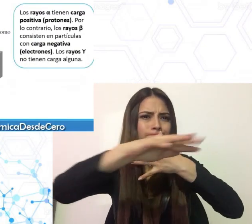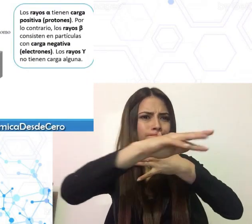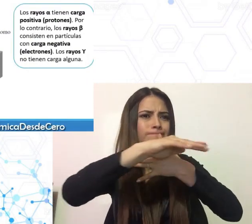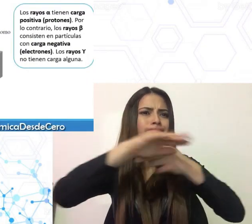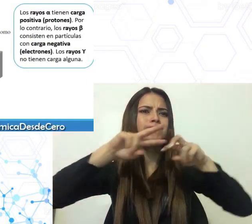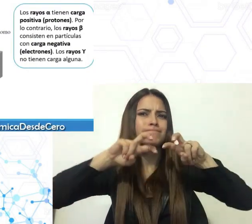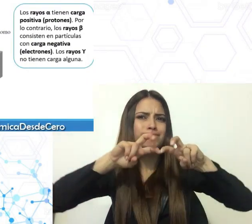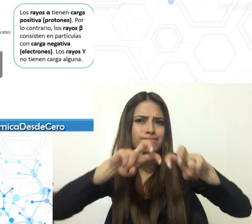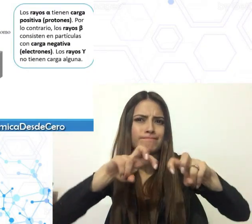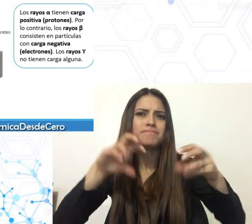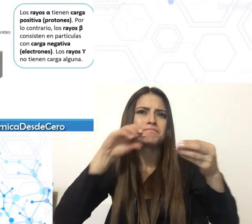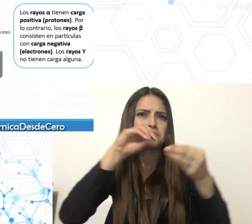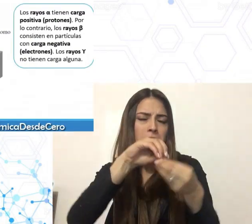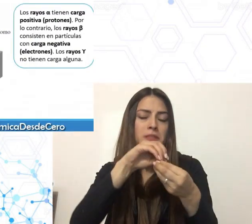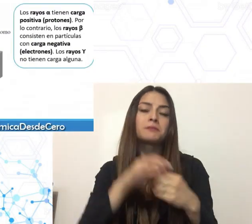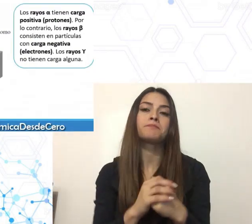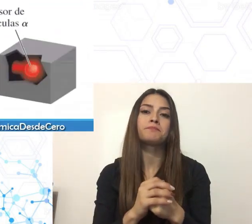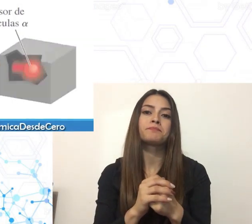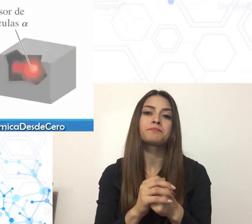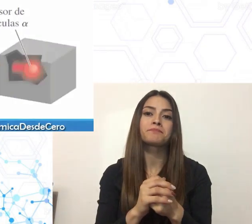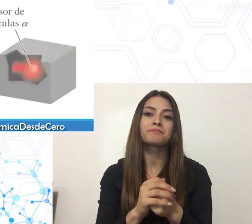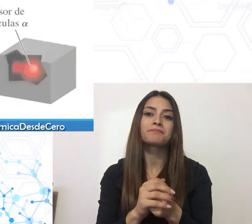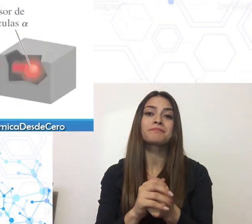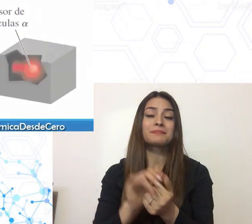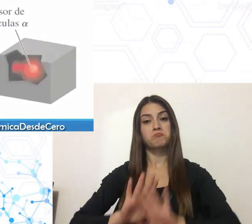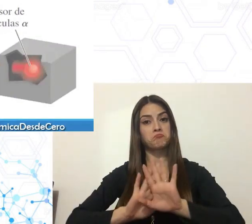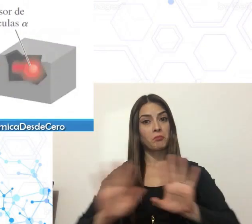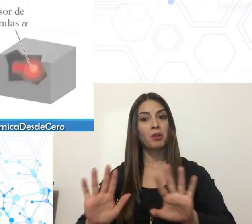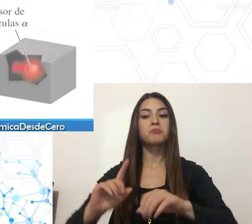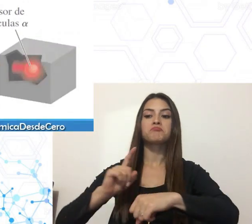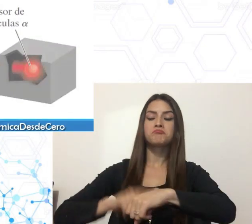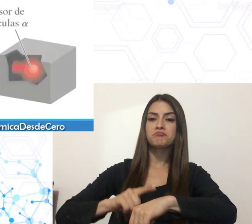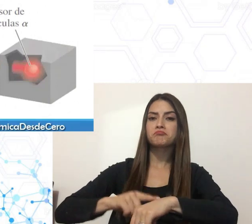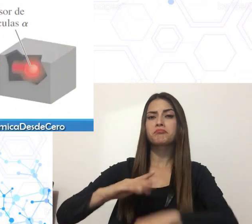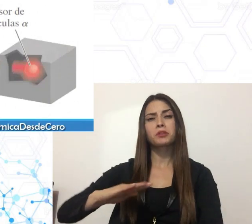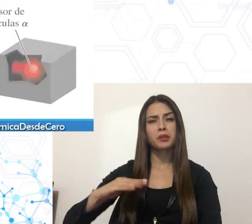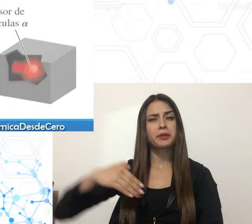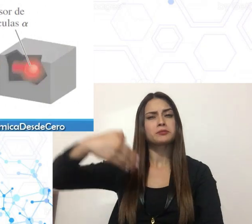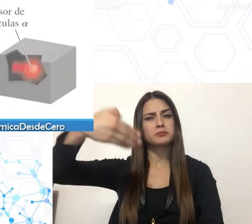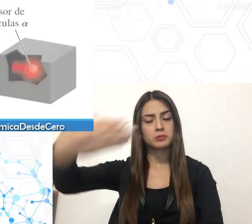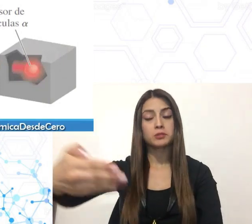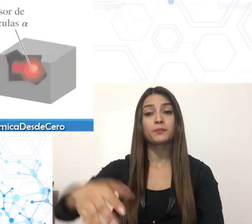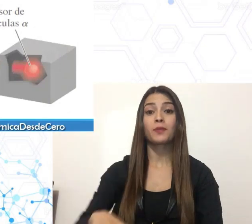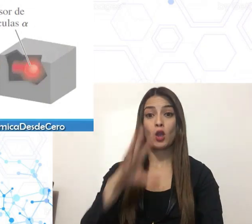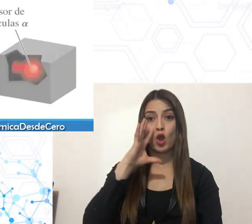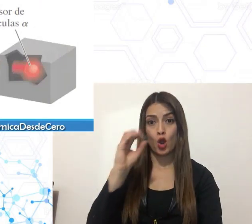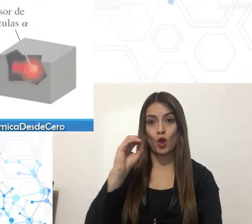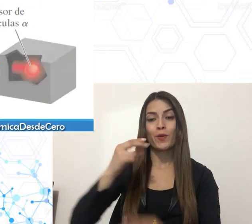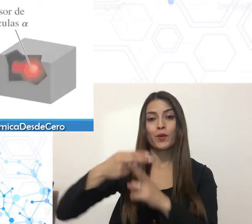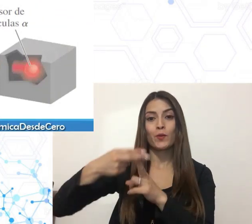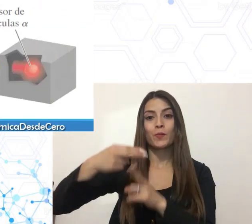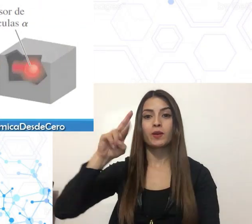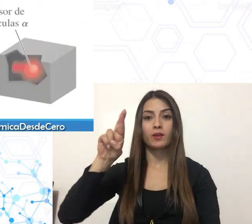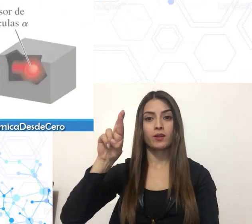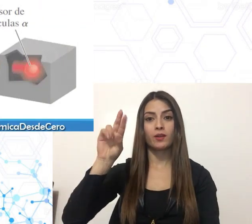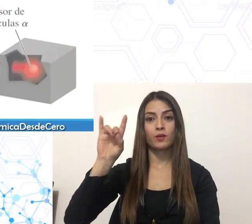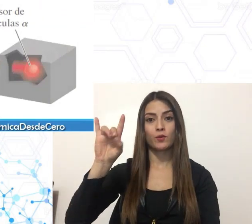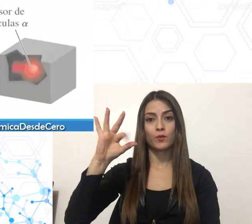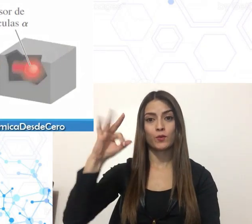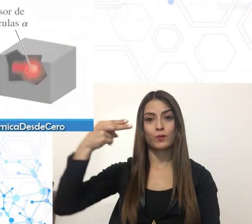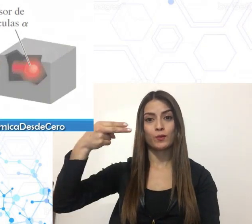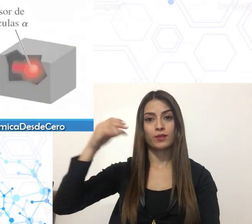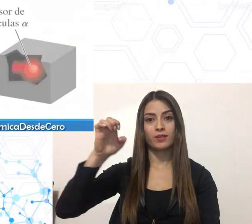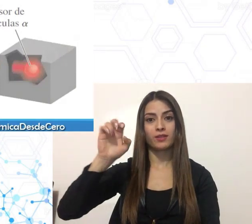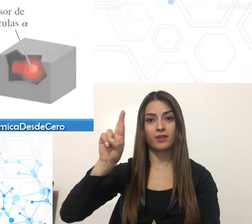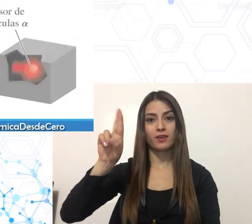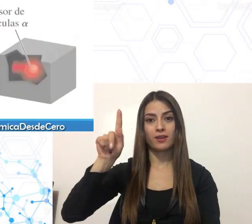comentar. Y después de Becquerel y Marie Curie, entonces aparece el modelo atómico y el estudio del